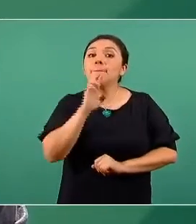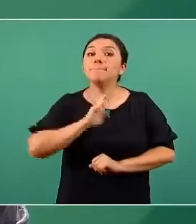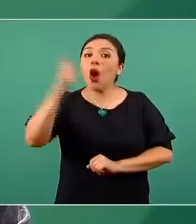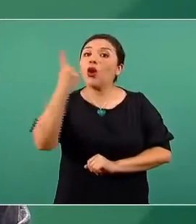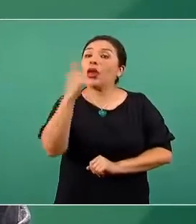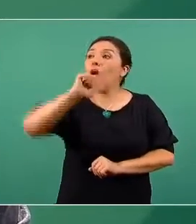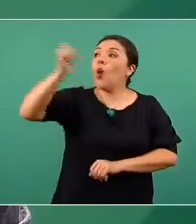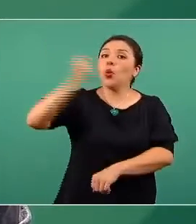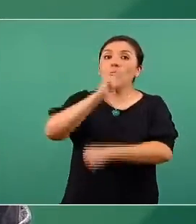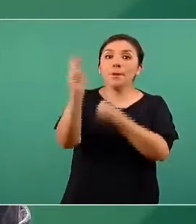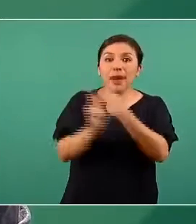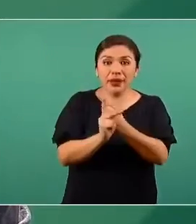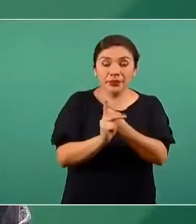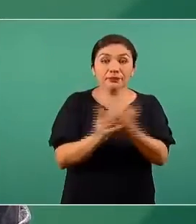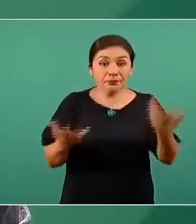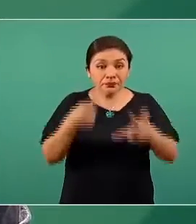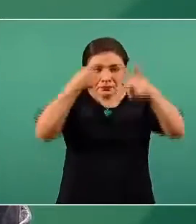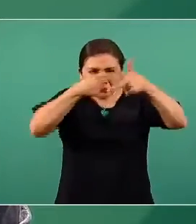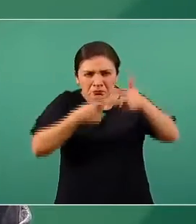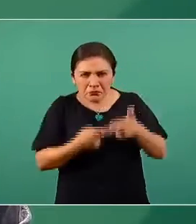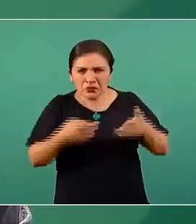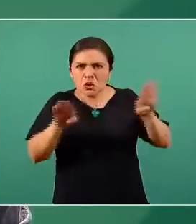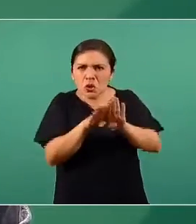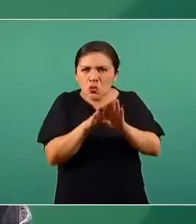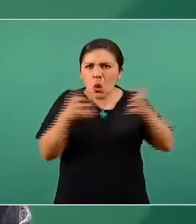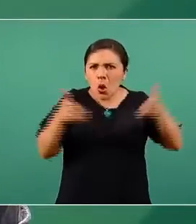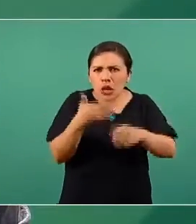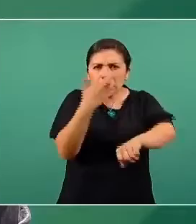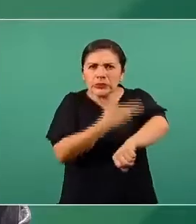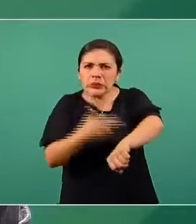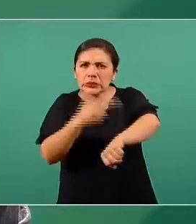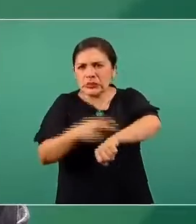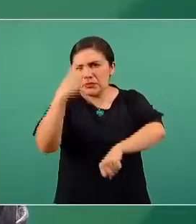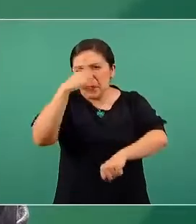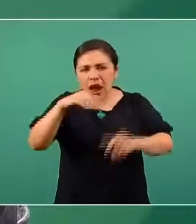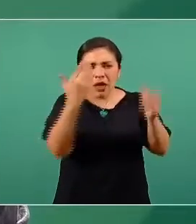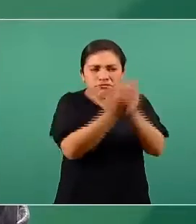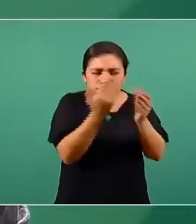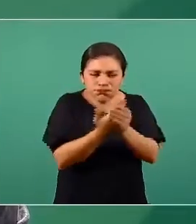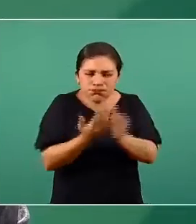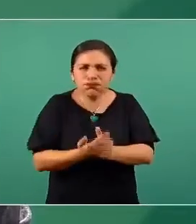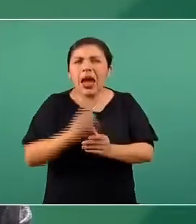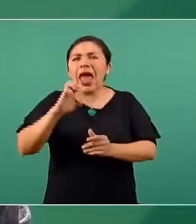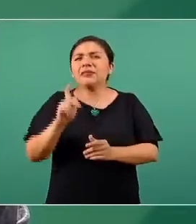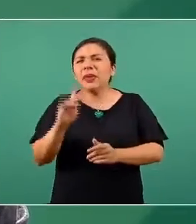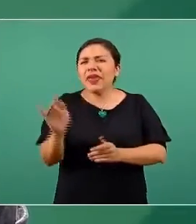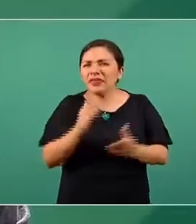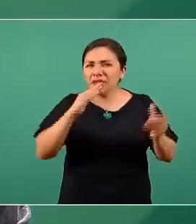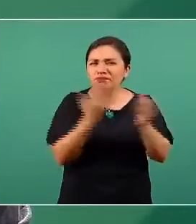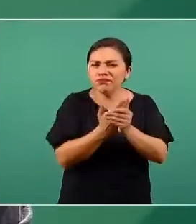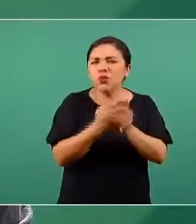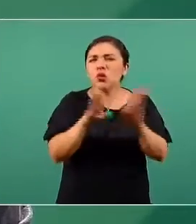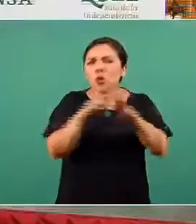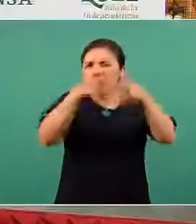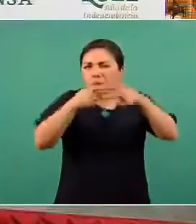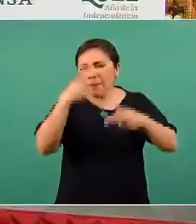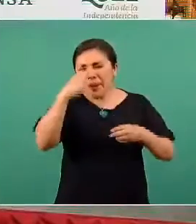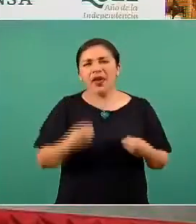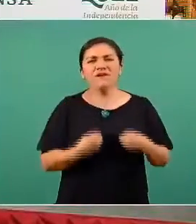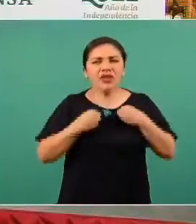países. La estadística para fines de documentación de lo que llamamos estadística